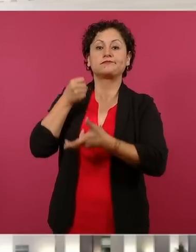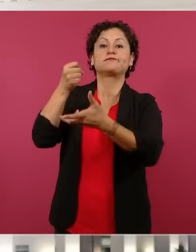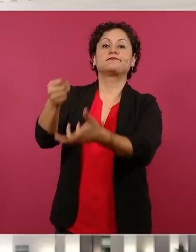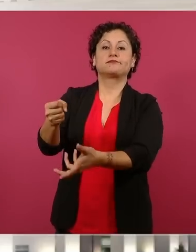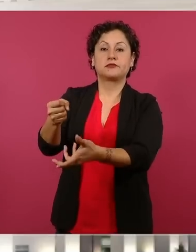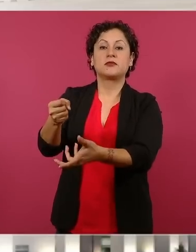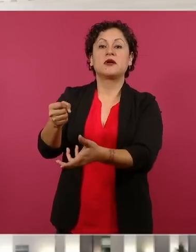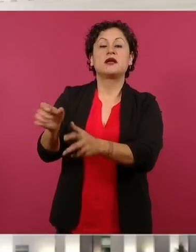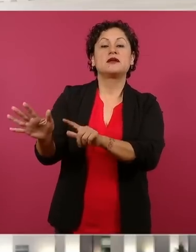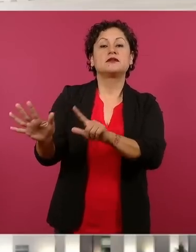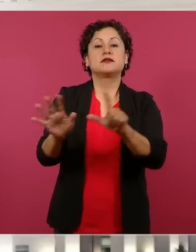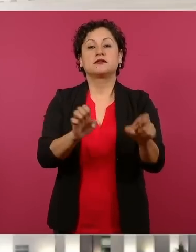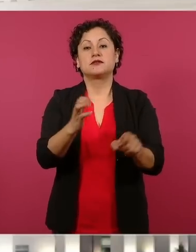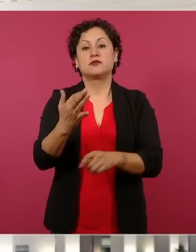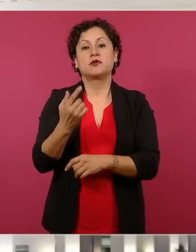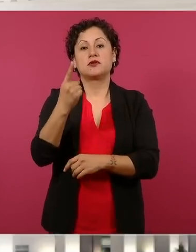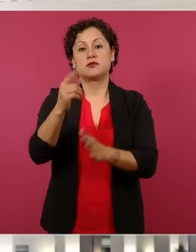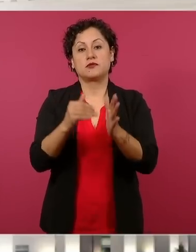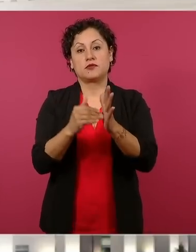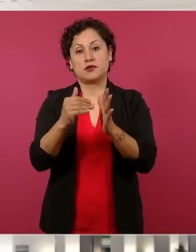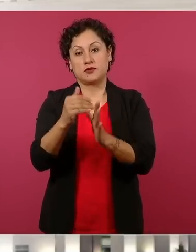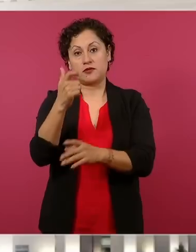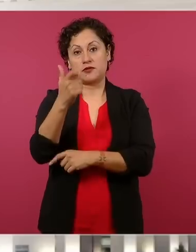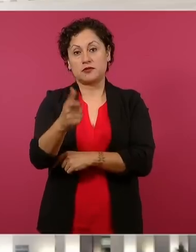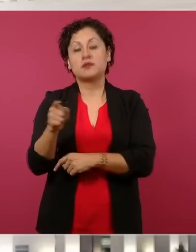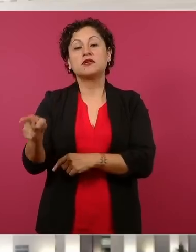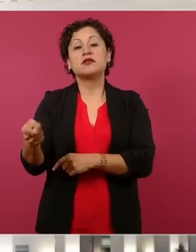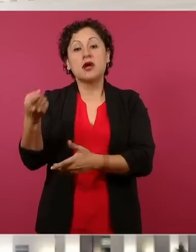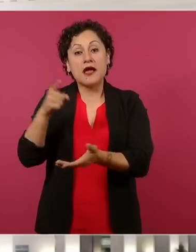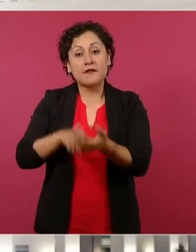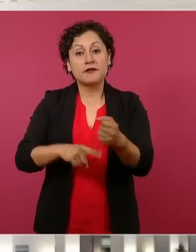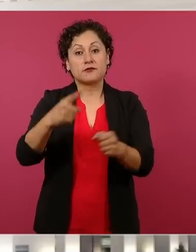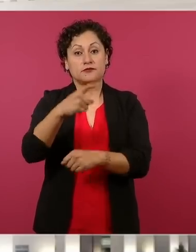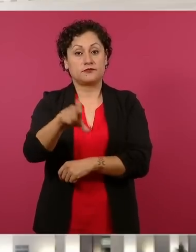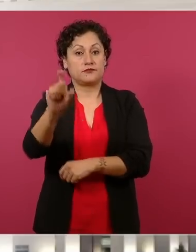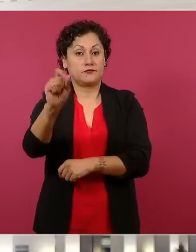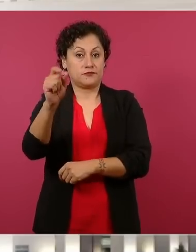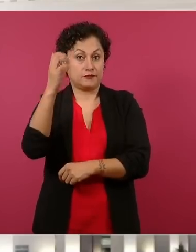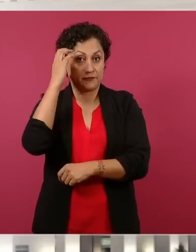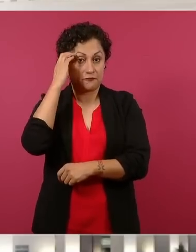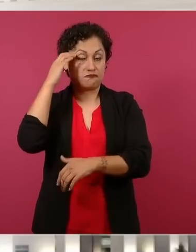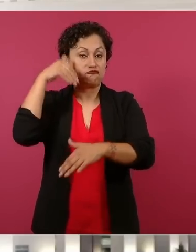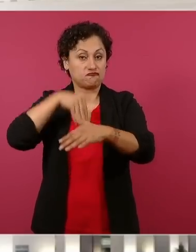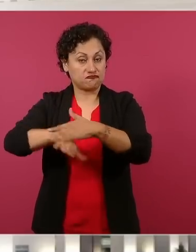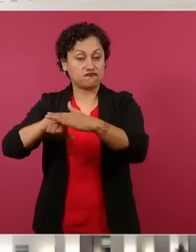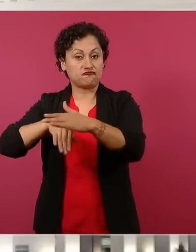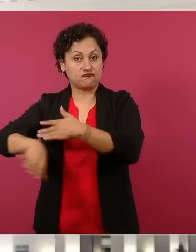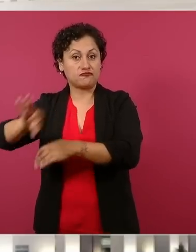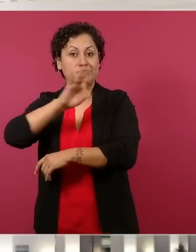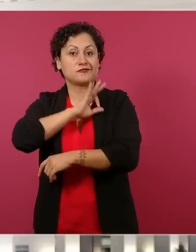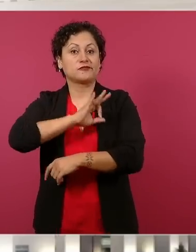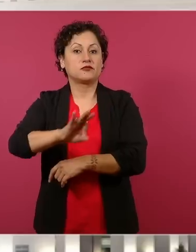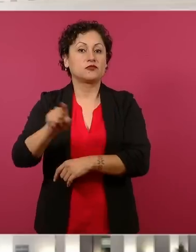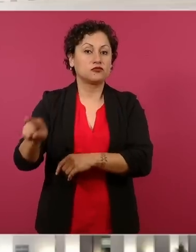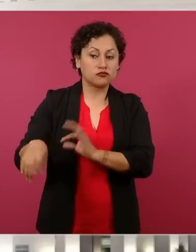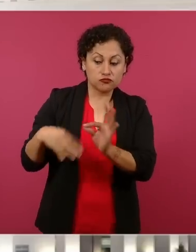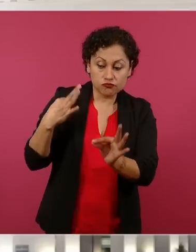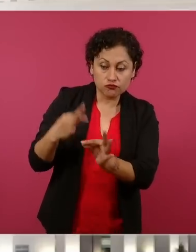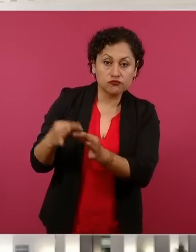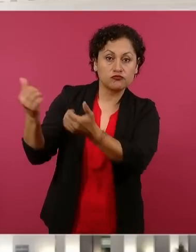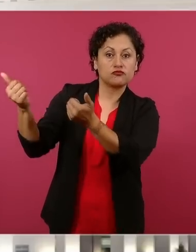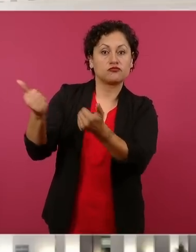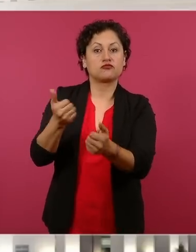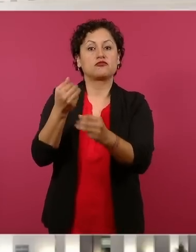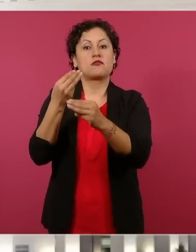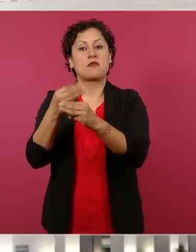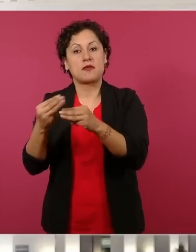de 751 millones de pesos, cuenta con 120 camas, ya se concluyó también toda la etapa de equipamiento